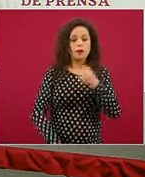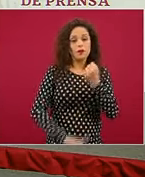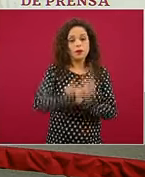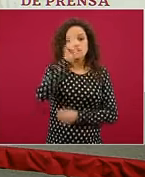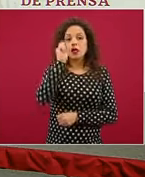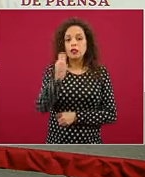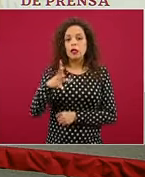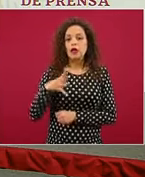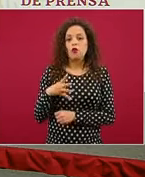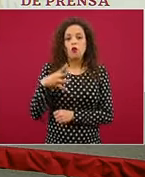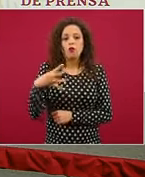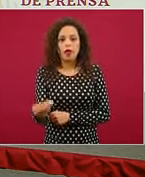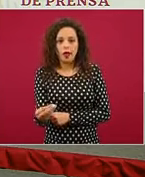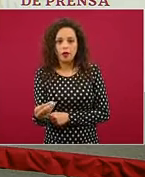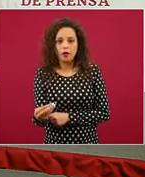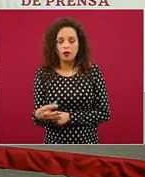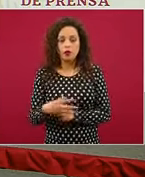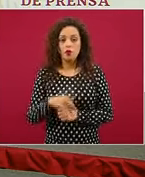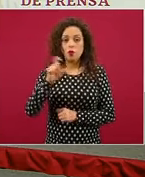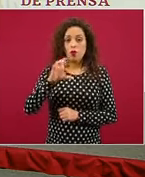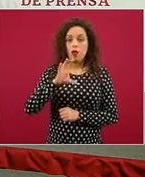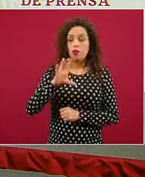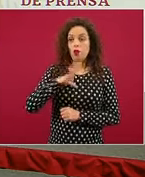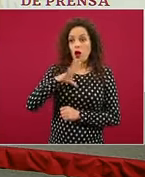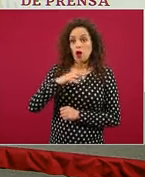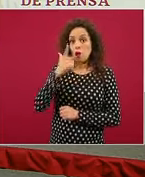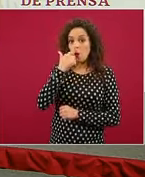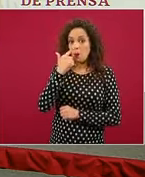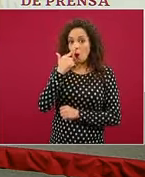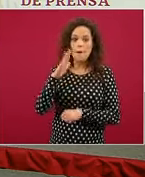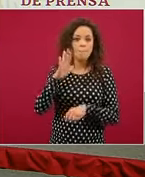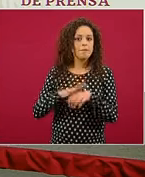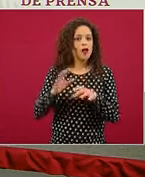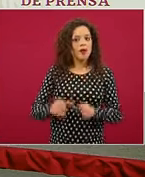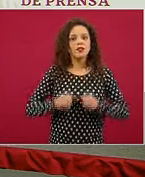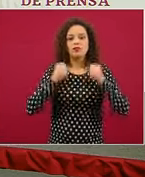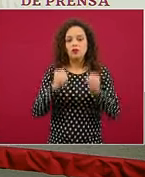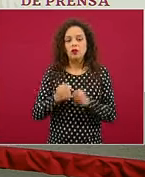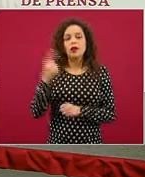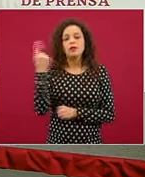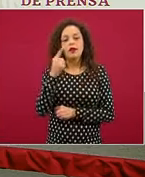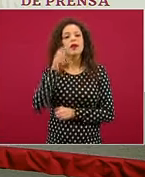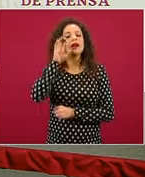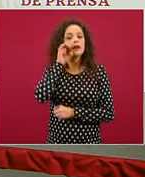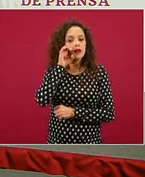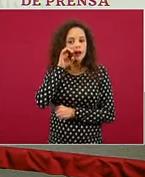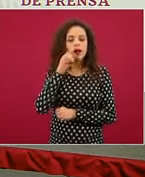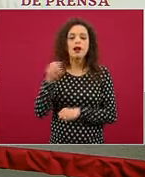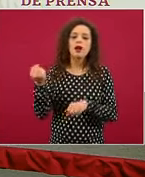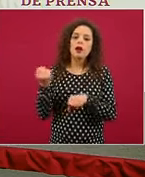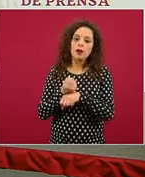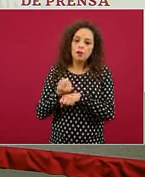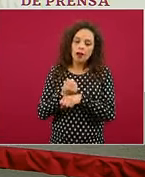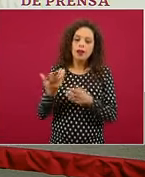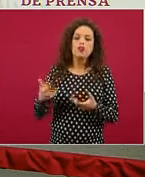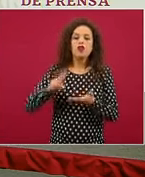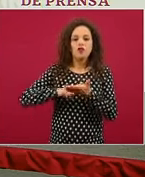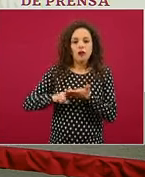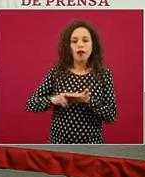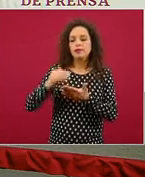contagio. Cuando está en color rojo, el riesgo es más alto que naranja, naranja es más alto que amarillo y amarillo que verde, y